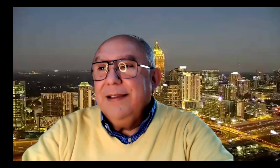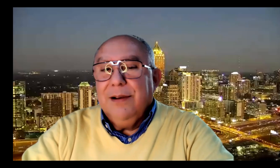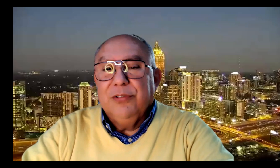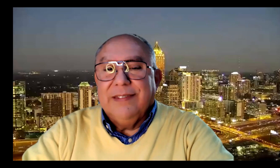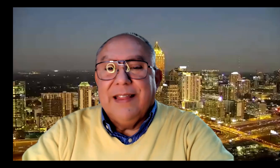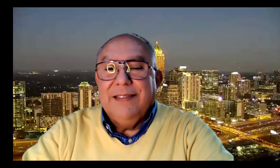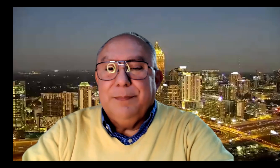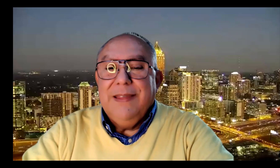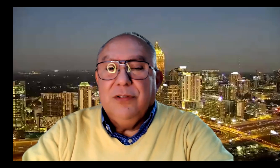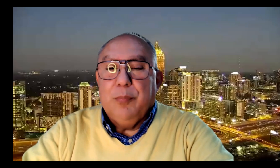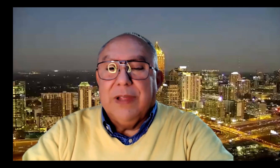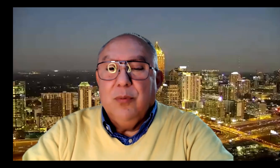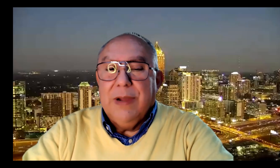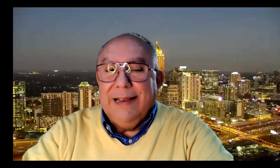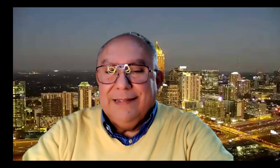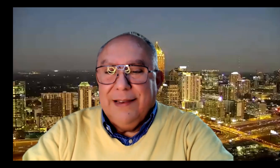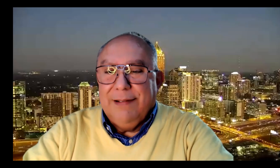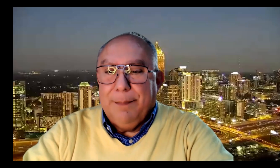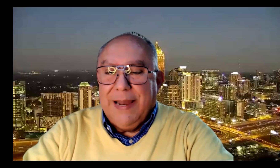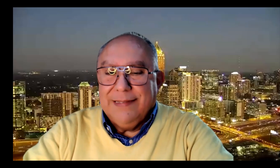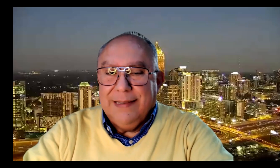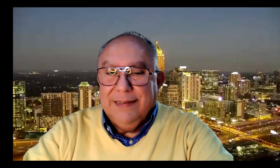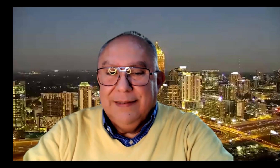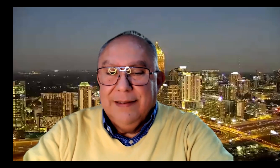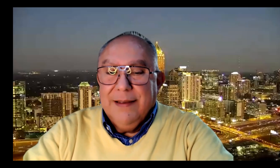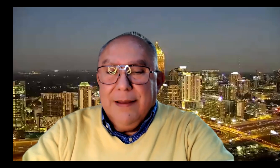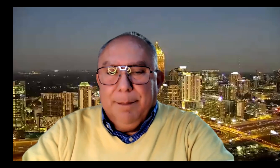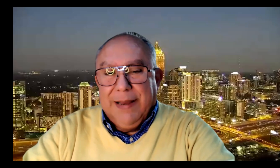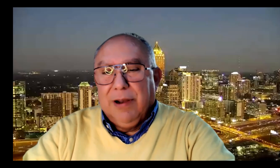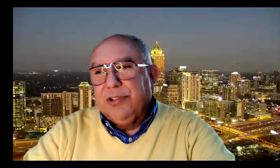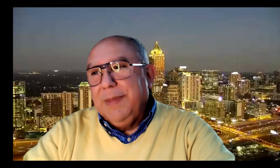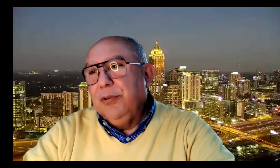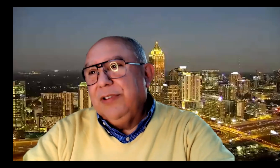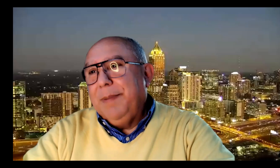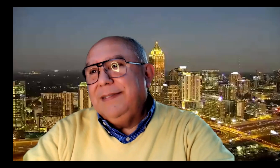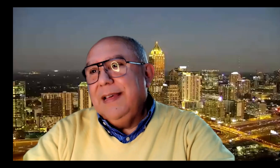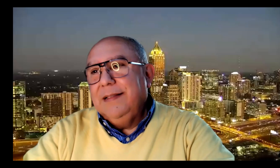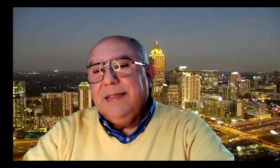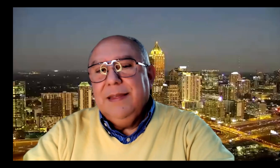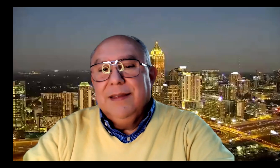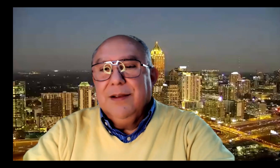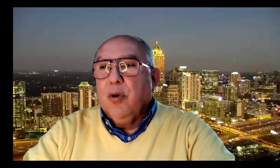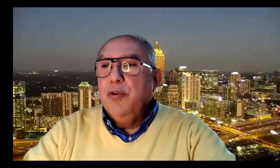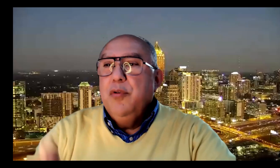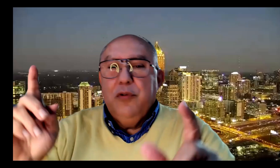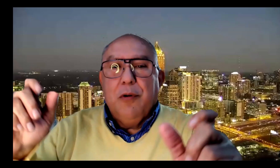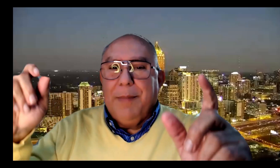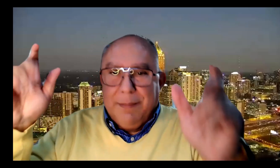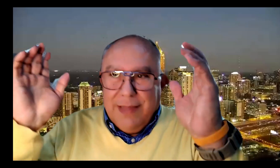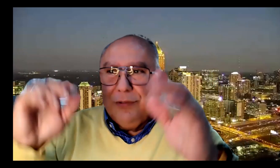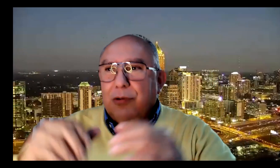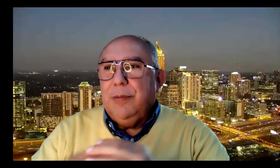internacionales, los están despidiendo porque nunca les dieron la plaza. Pero a los amigos del presidente, con